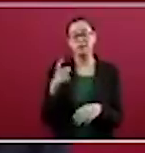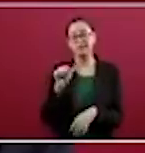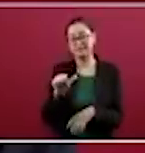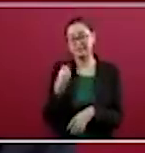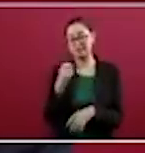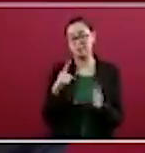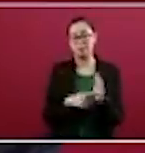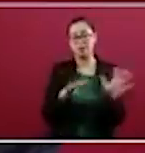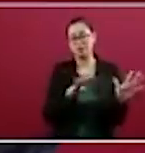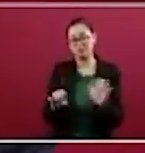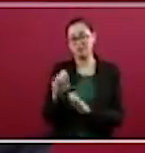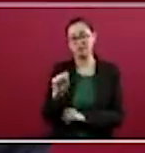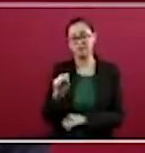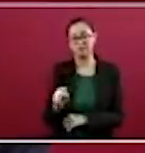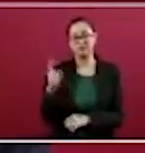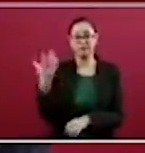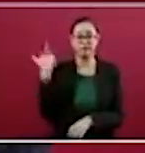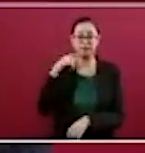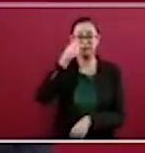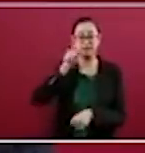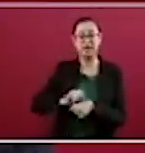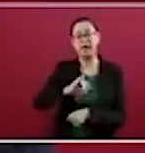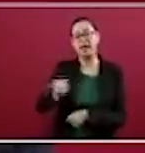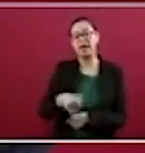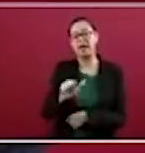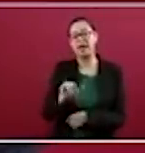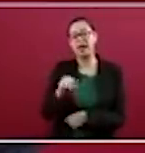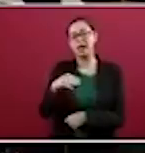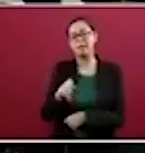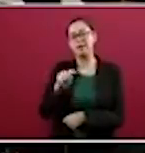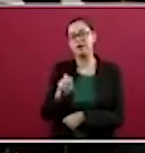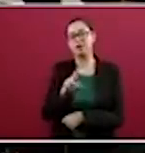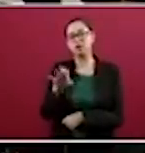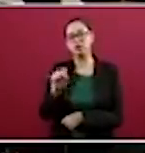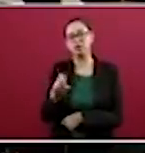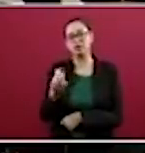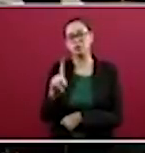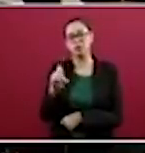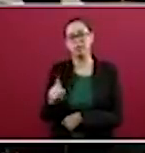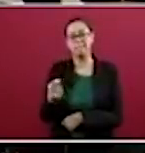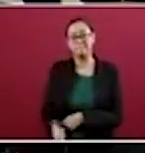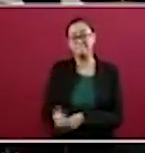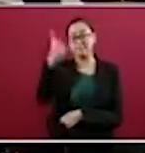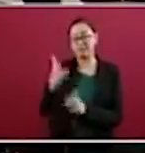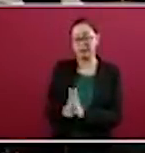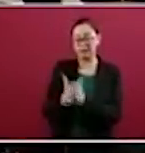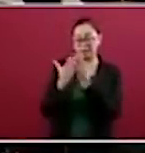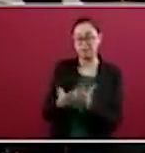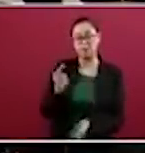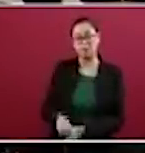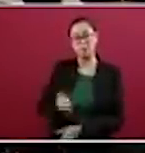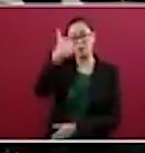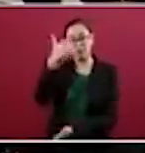el entonces secretario Jaime Torres Bodet hizo entrega del primer libro y del primer cuaderno de trabajo del grado inicial de